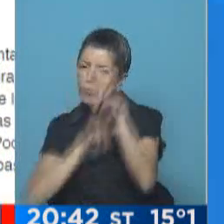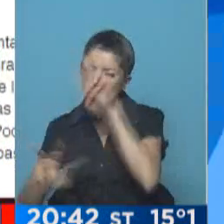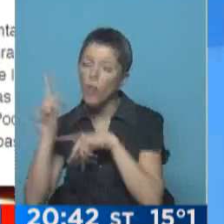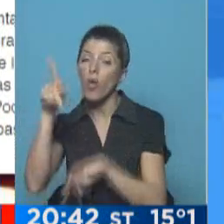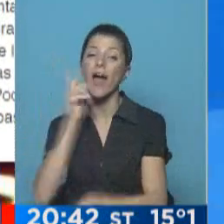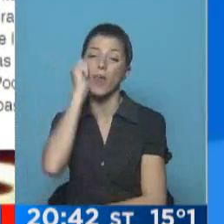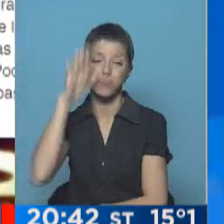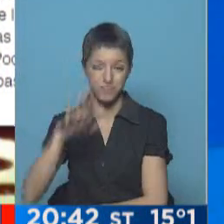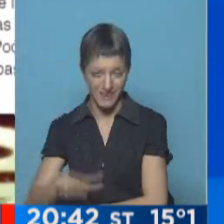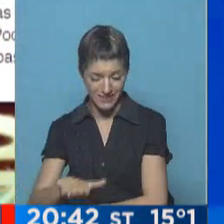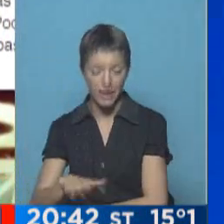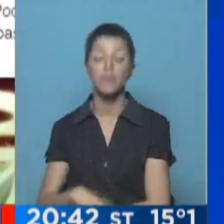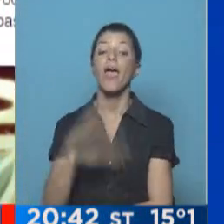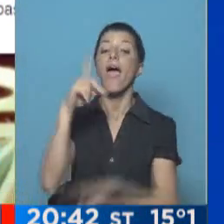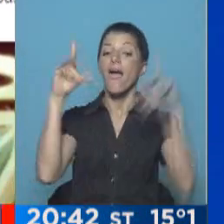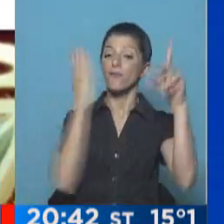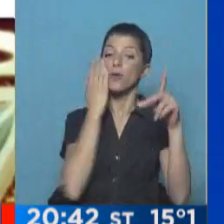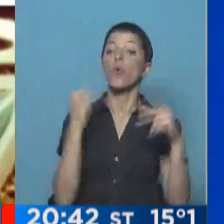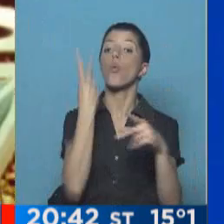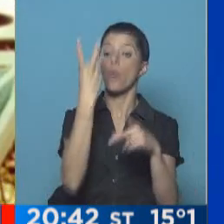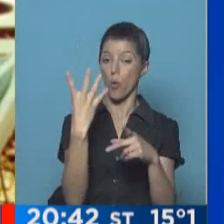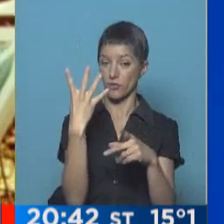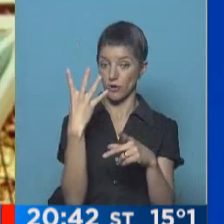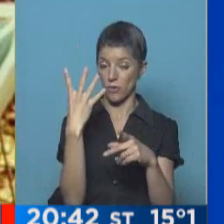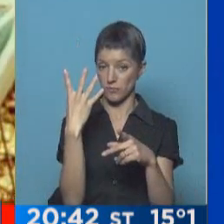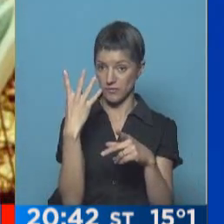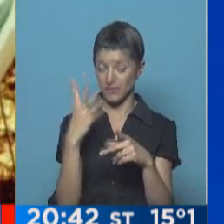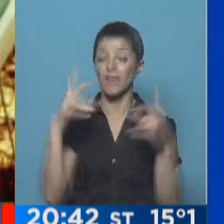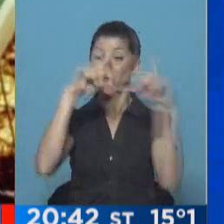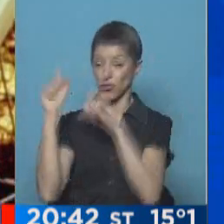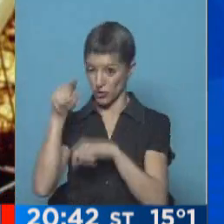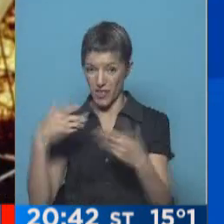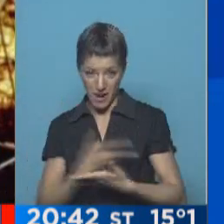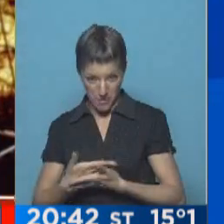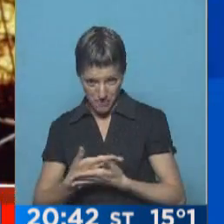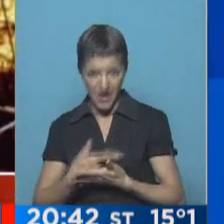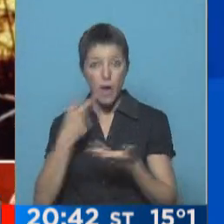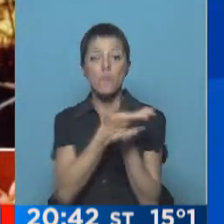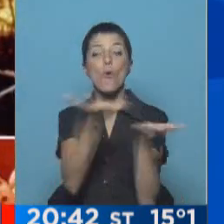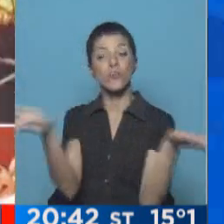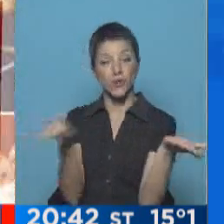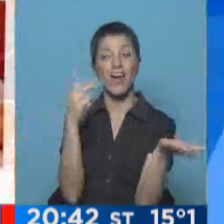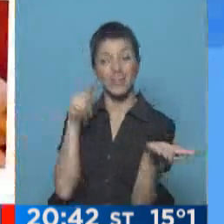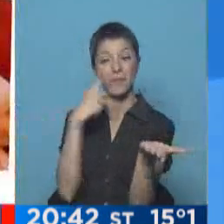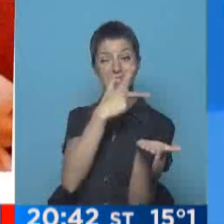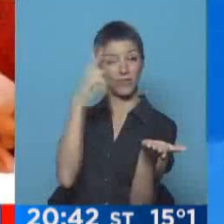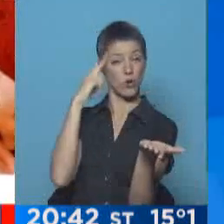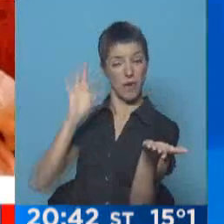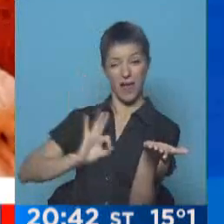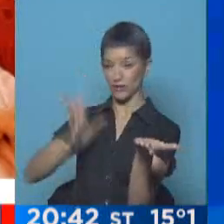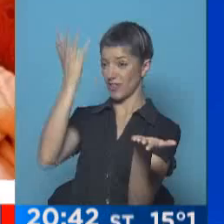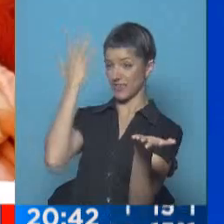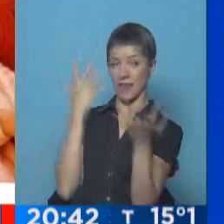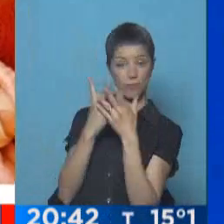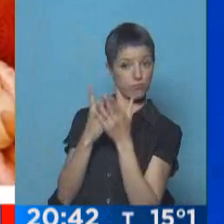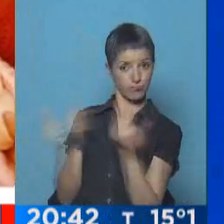en Facebook 4 fotos de su nieta apropiada a los 3 meses, hace 39 años. También detalla